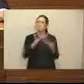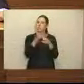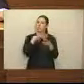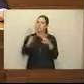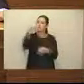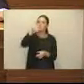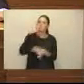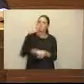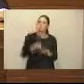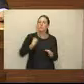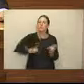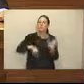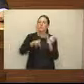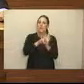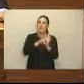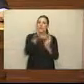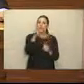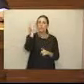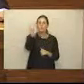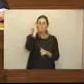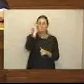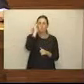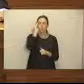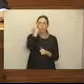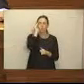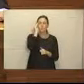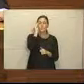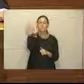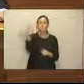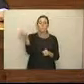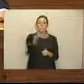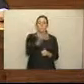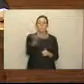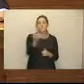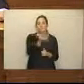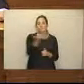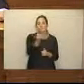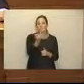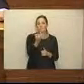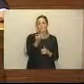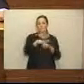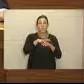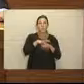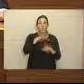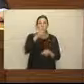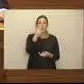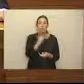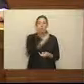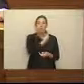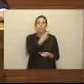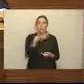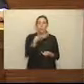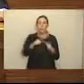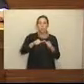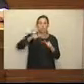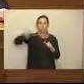Votamos aquella ley porque consideramos que había que asumir los compromisos de ejercicios